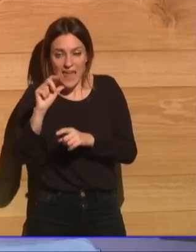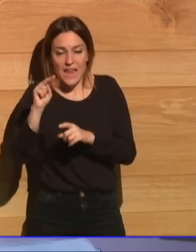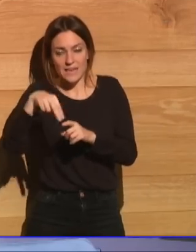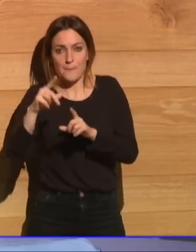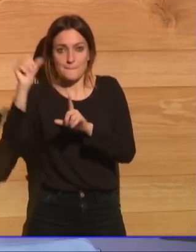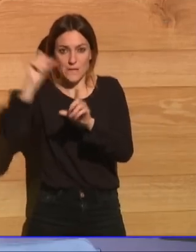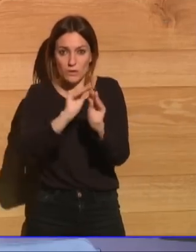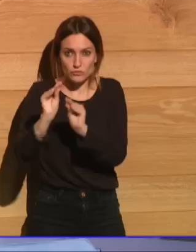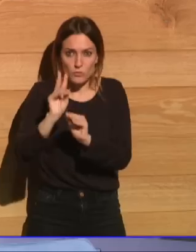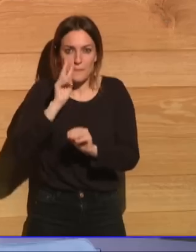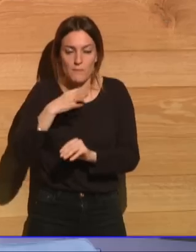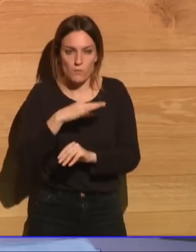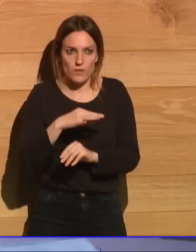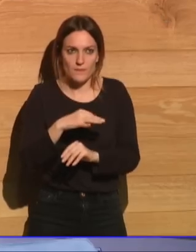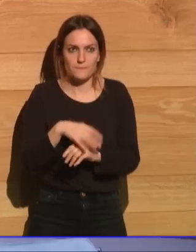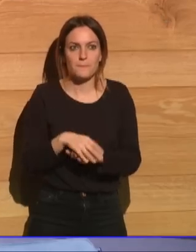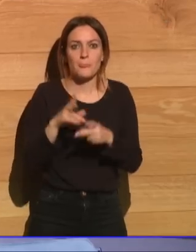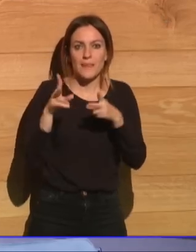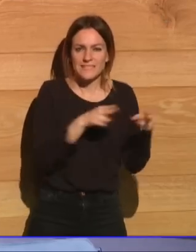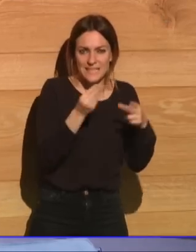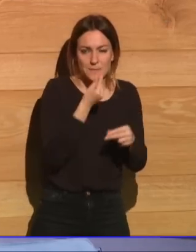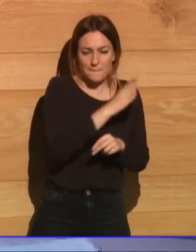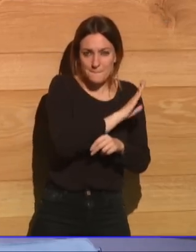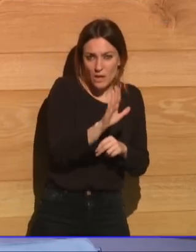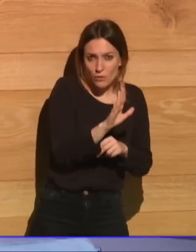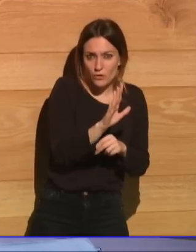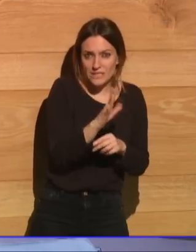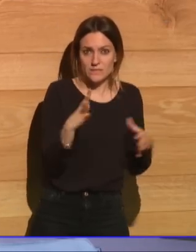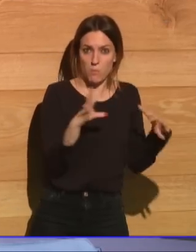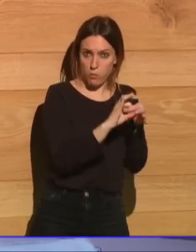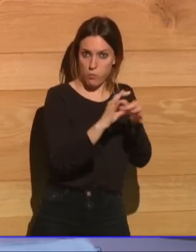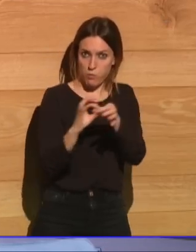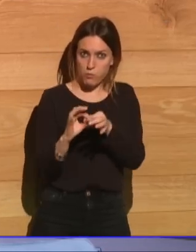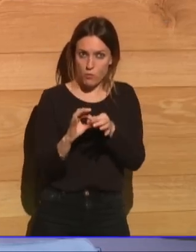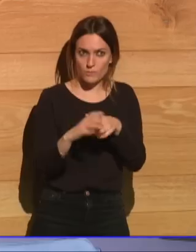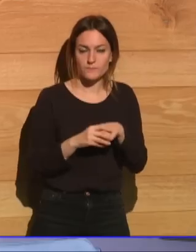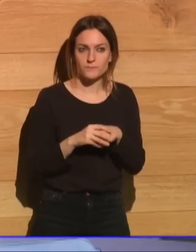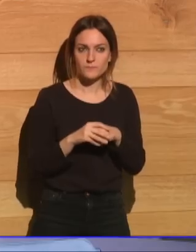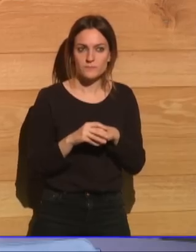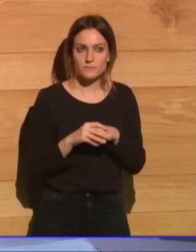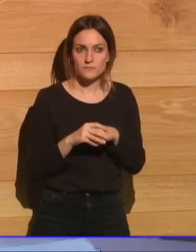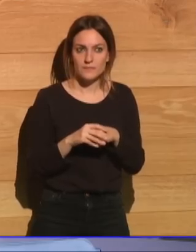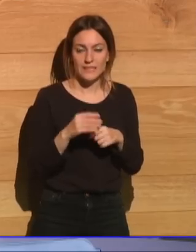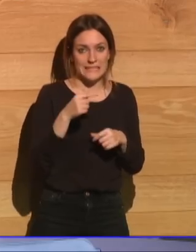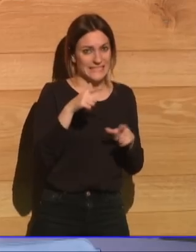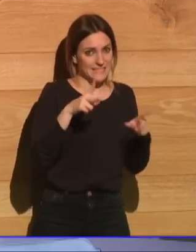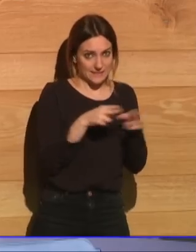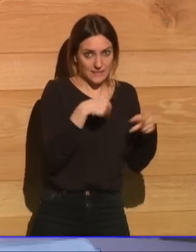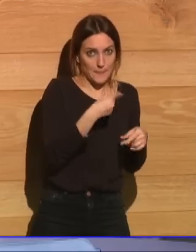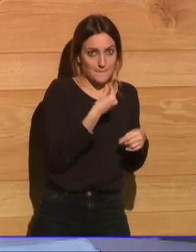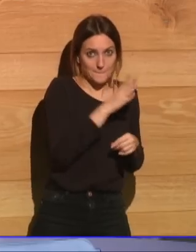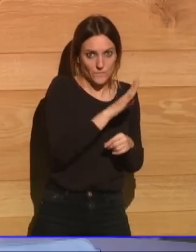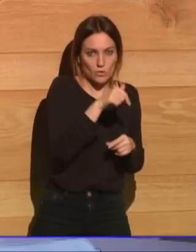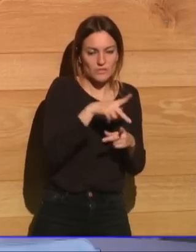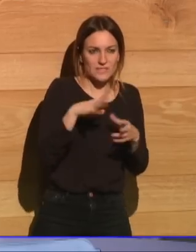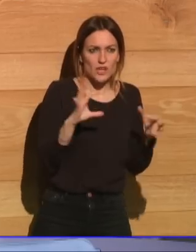veces la conexión de las mejores series, vamos a hablar todo en primera división, nos vamos a olvidar de los trabajos mediocres, de las mejores series tiene